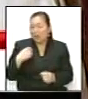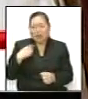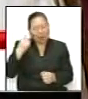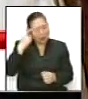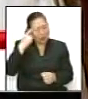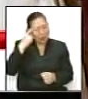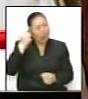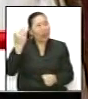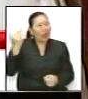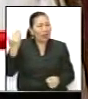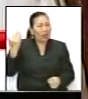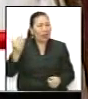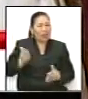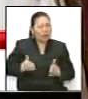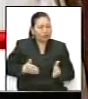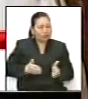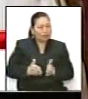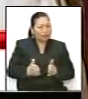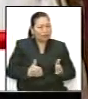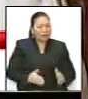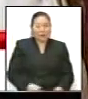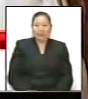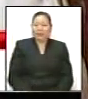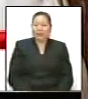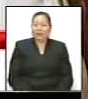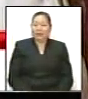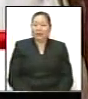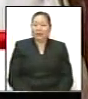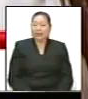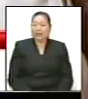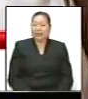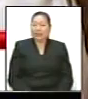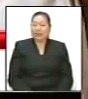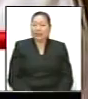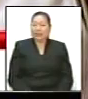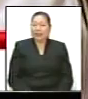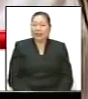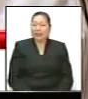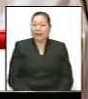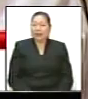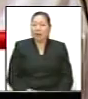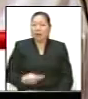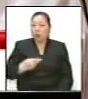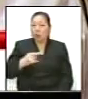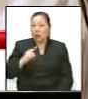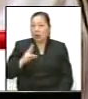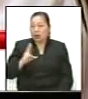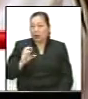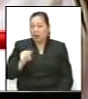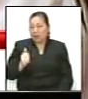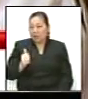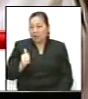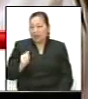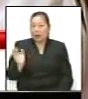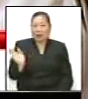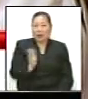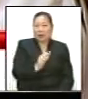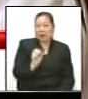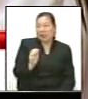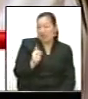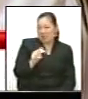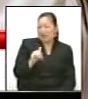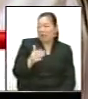hace poco en la carretera, ingeniero Chuy, por intermedio de este presidente, de Huaura a Sayán, en el kilómetro 11 puede